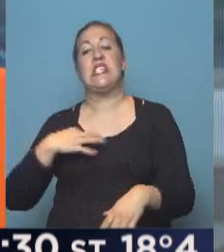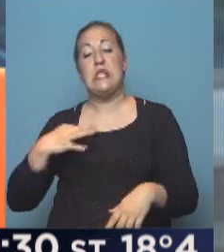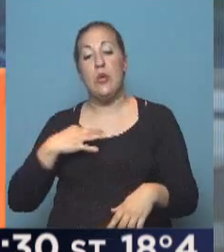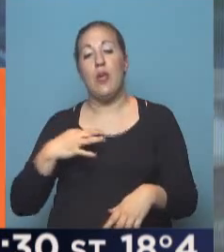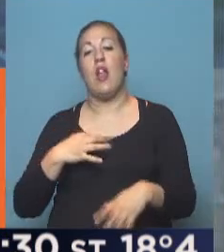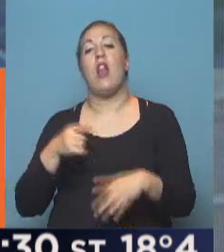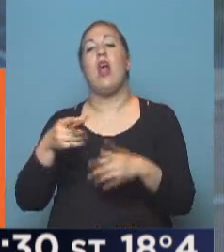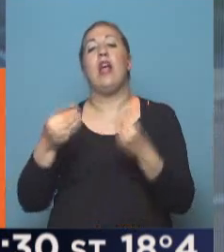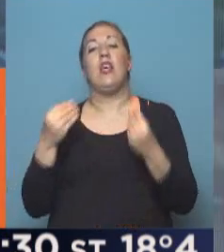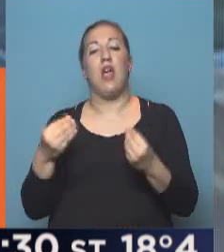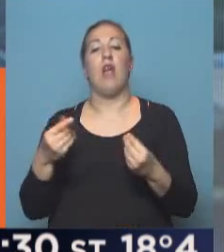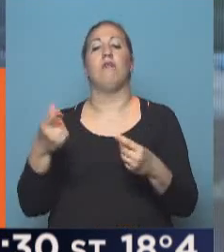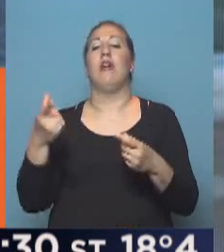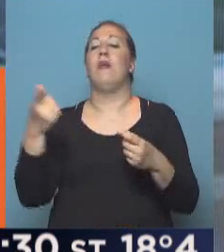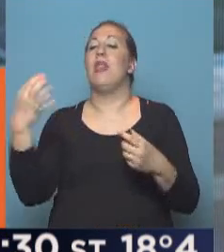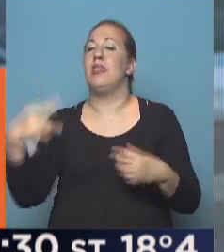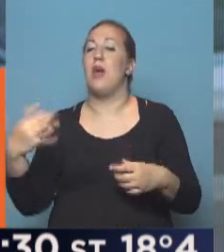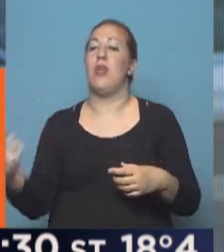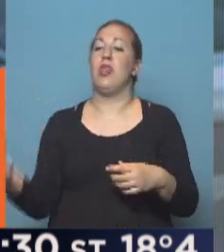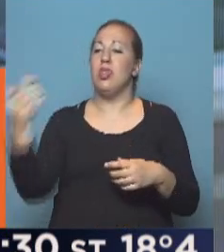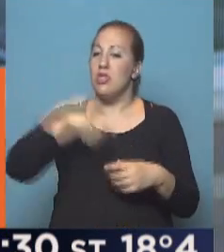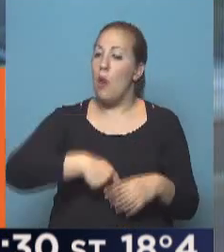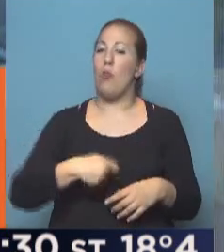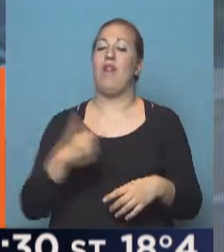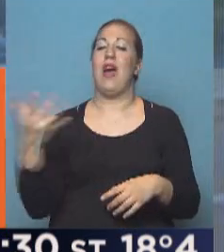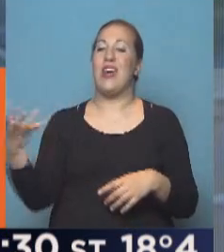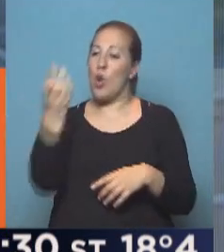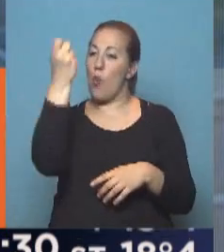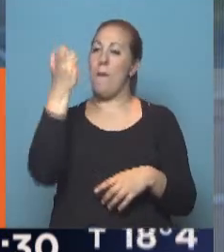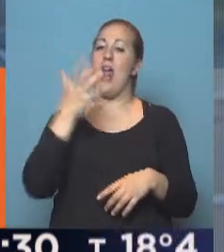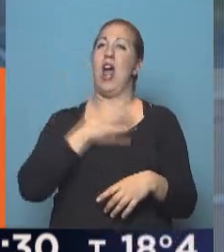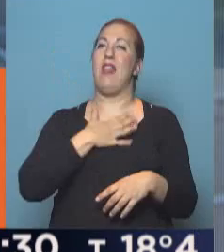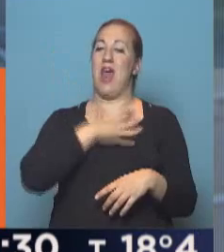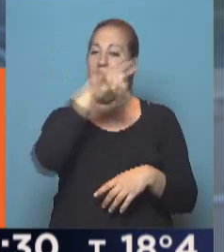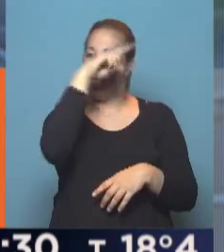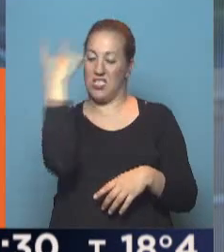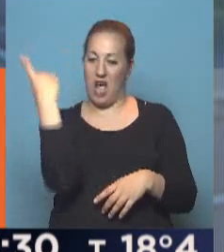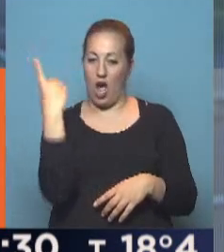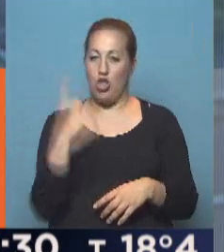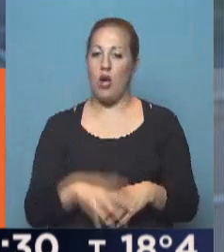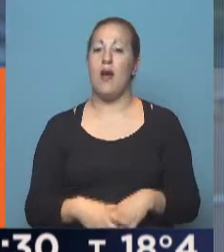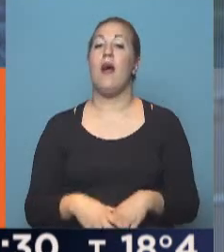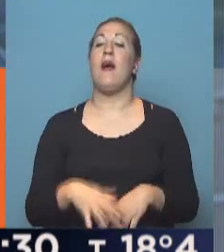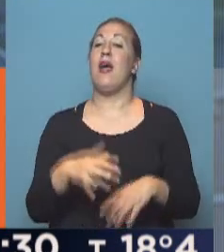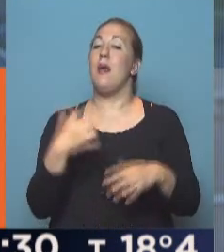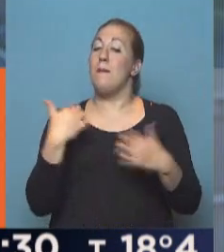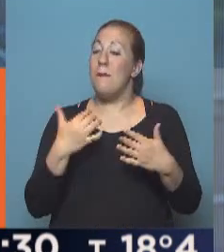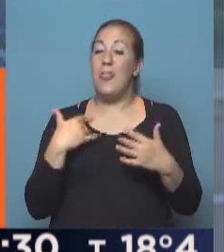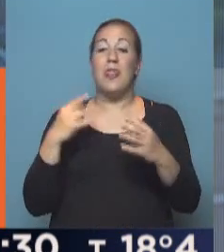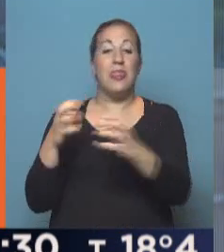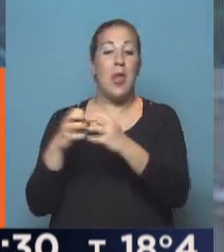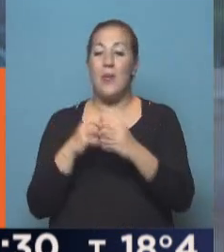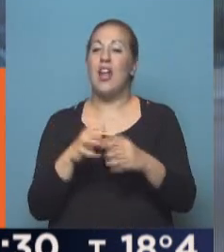el decomiso de esos bienes y recupero por parte del estado desde mi perspectiva el debate por tanto no tiene que